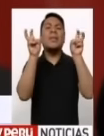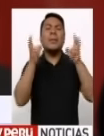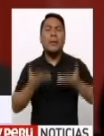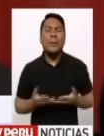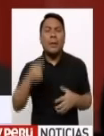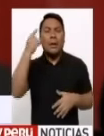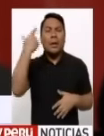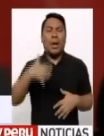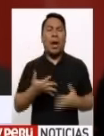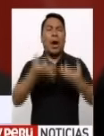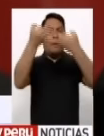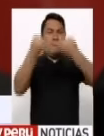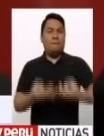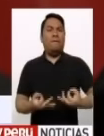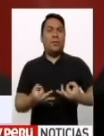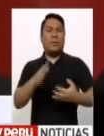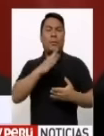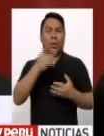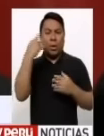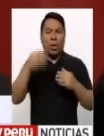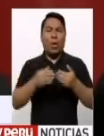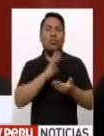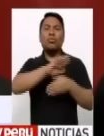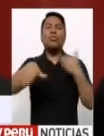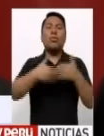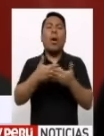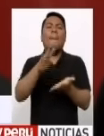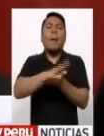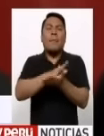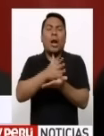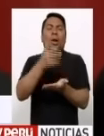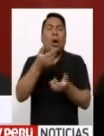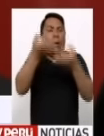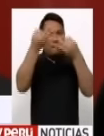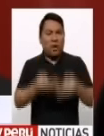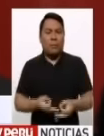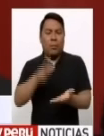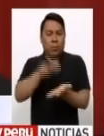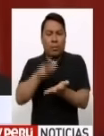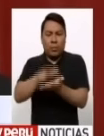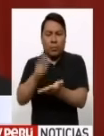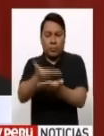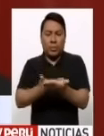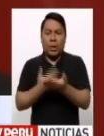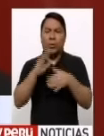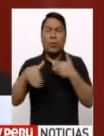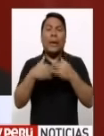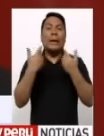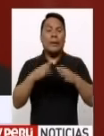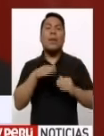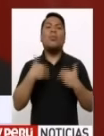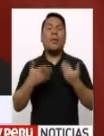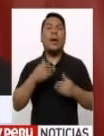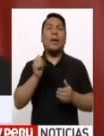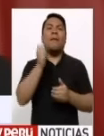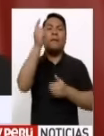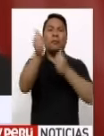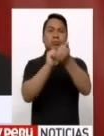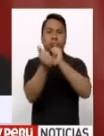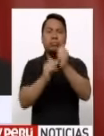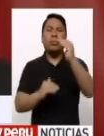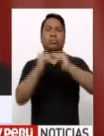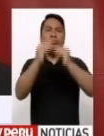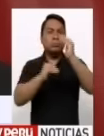de formalización, que para lo que nos han dado las facultades, lo que queremos es aumentar la competitividad, pero muy